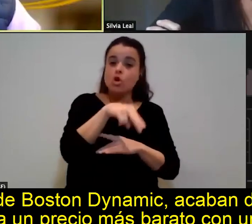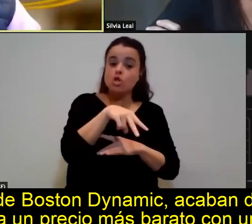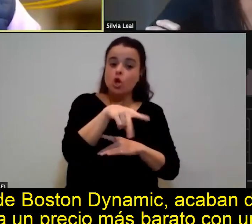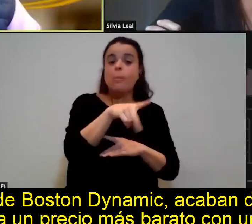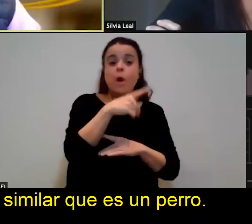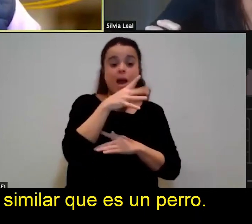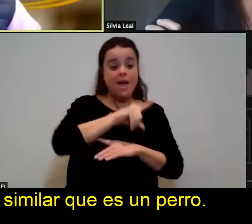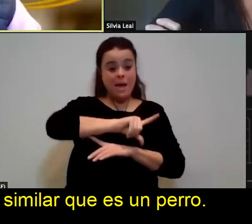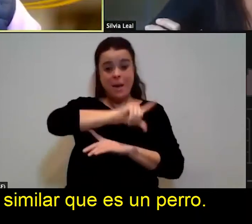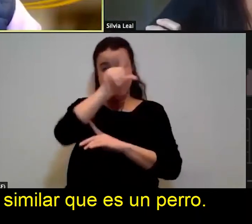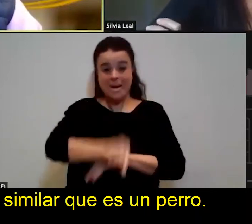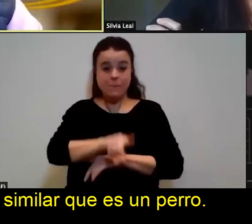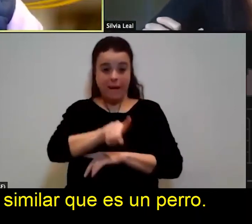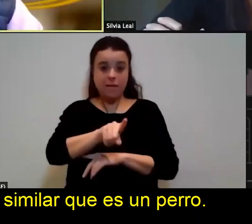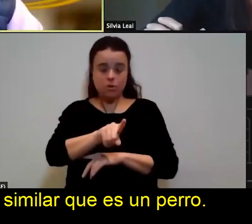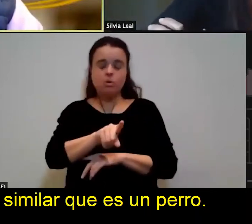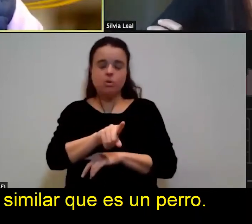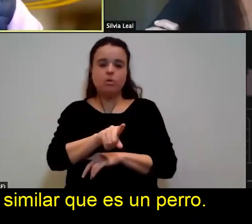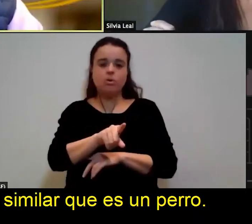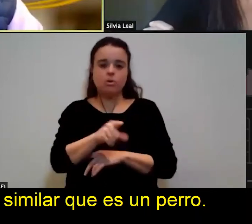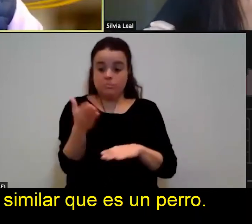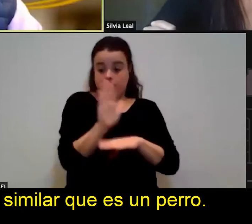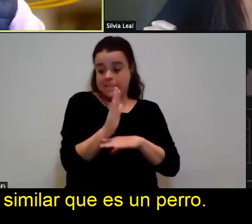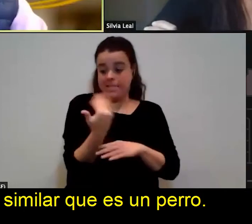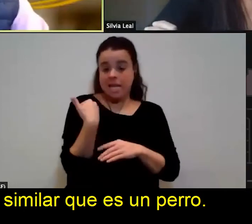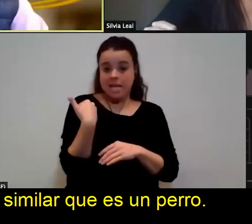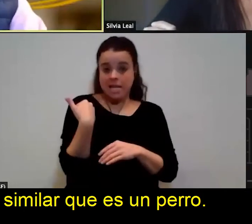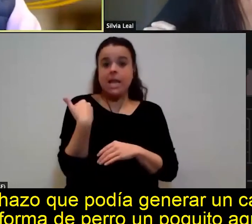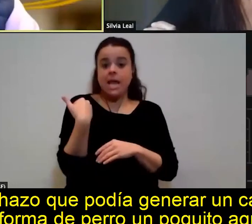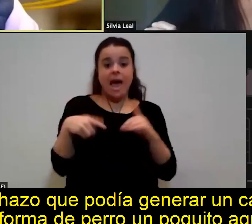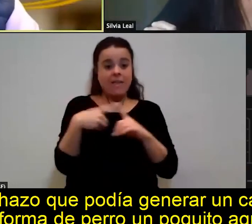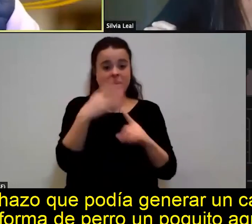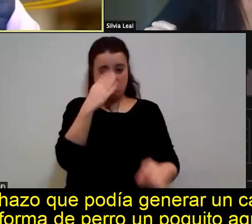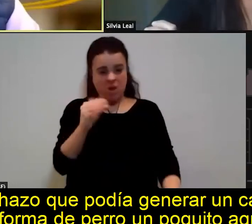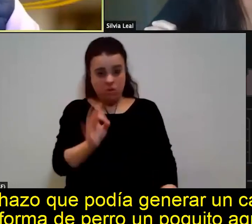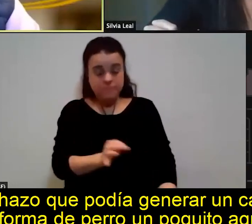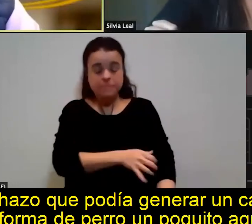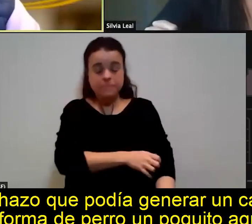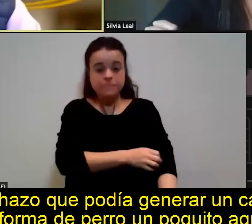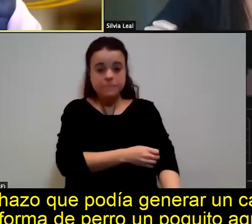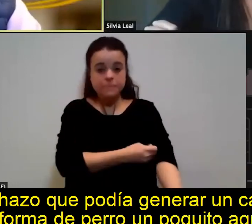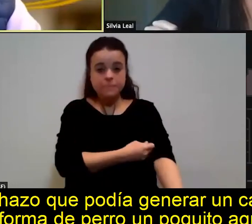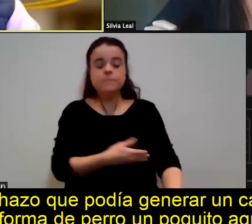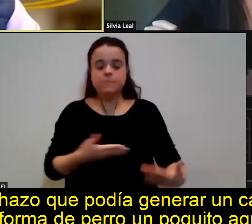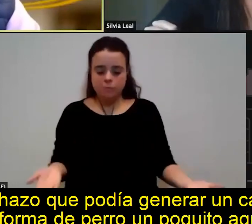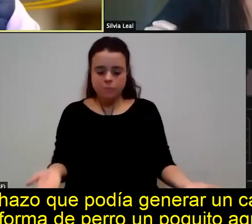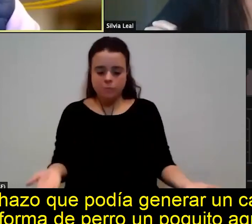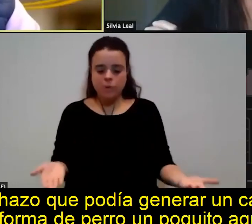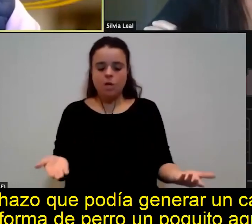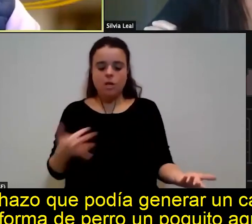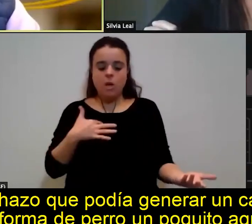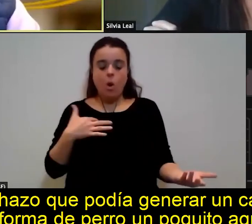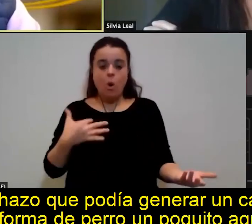con una tecnología similar, que además es un perro, ¿no? Con lo cual ese rechazo que